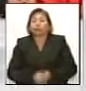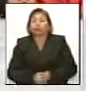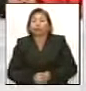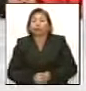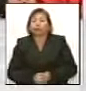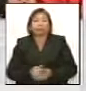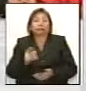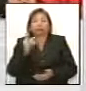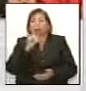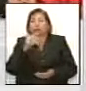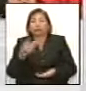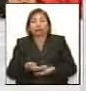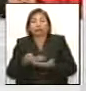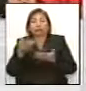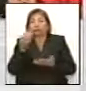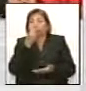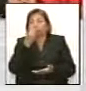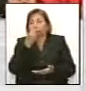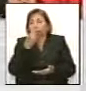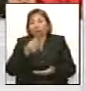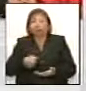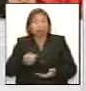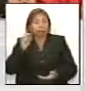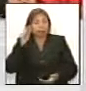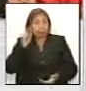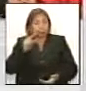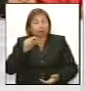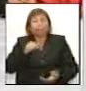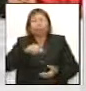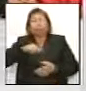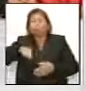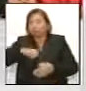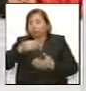no llevan las loncheritas, ella puede hacerles